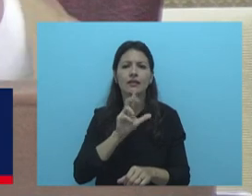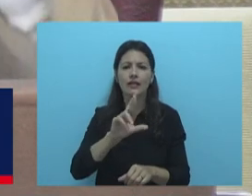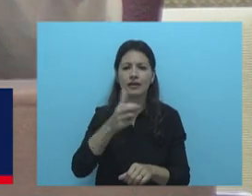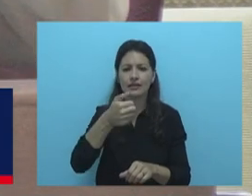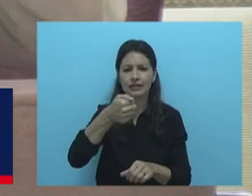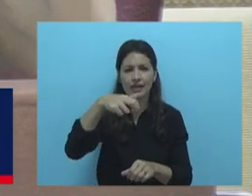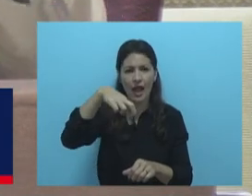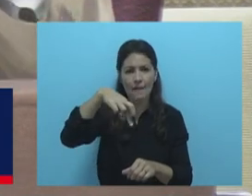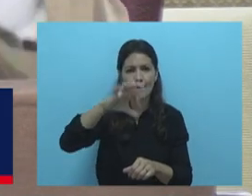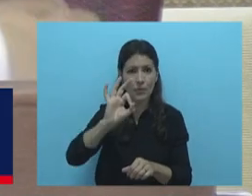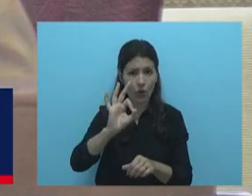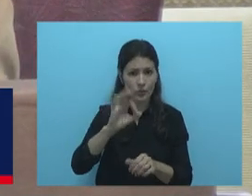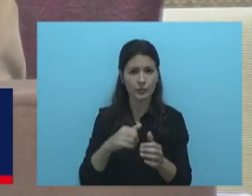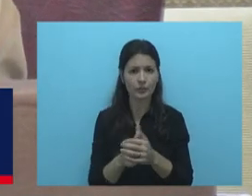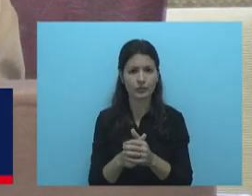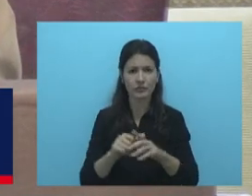Pájaro Cantero,